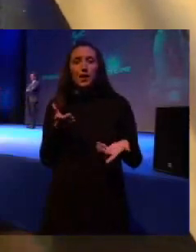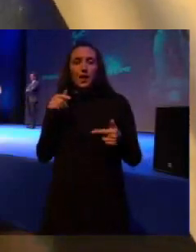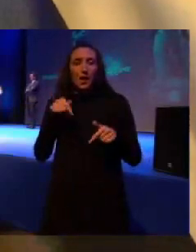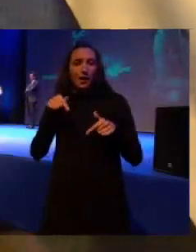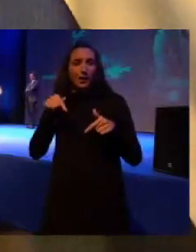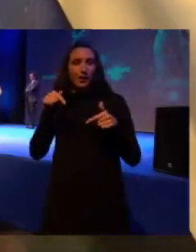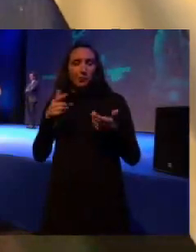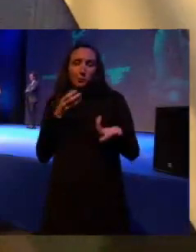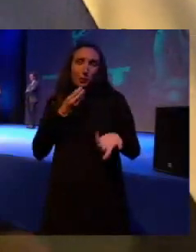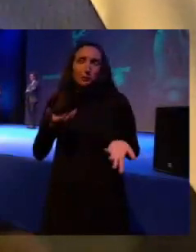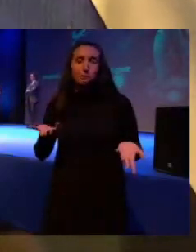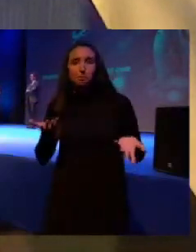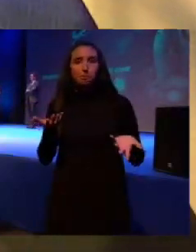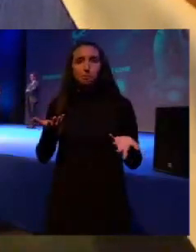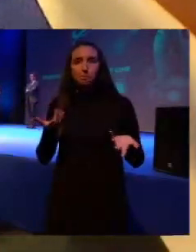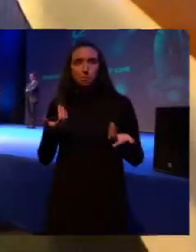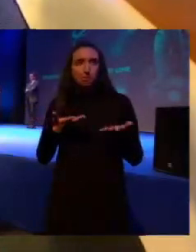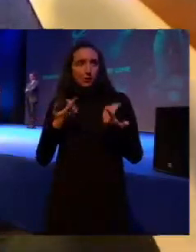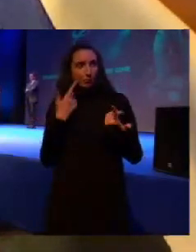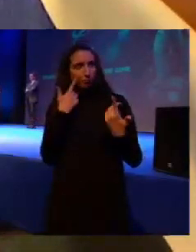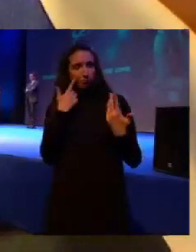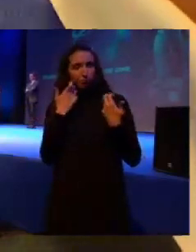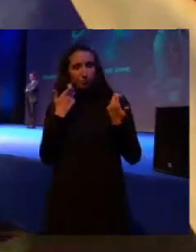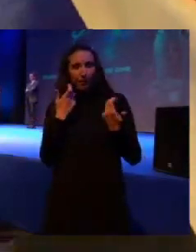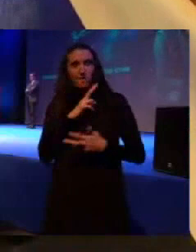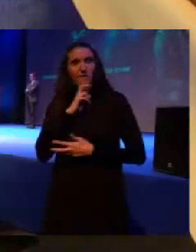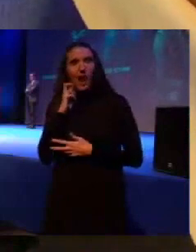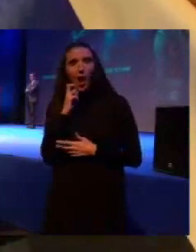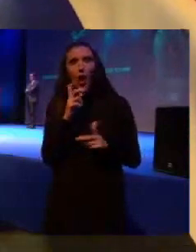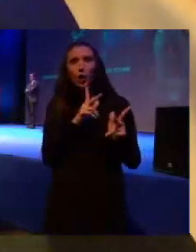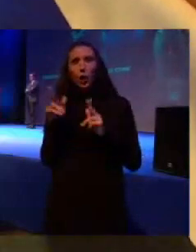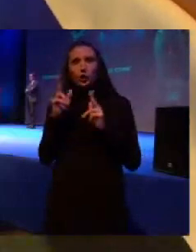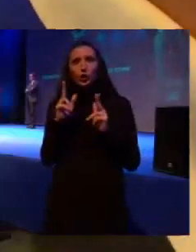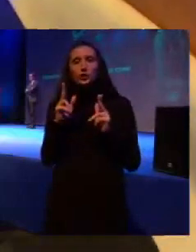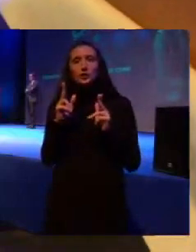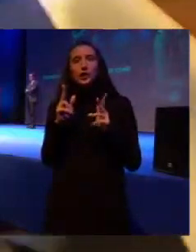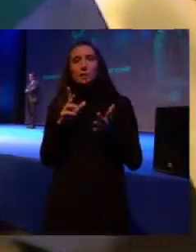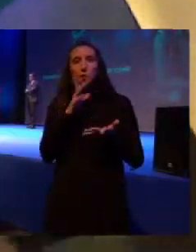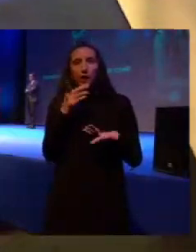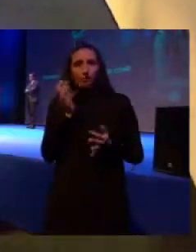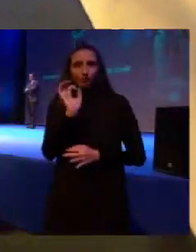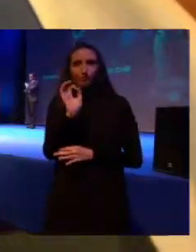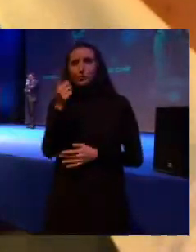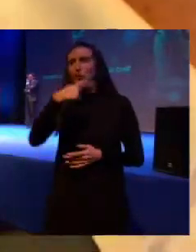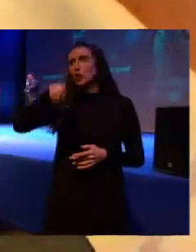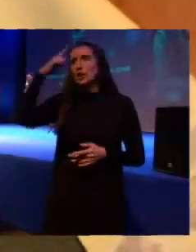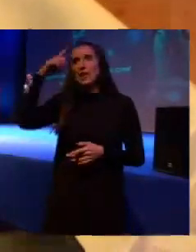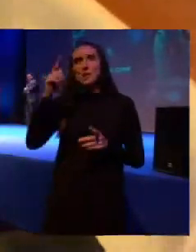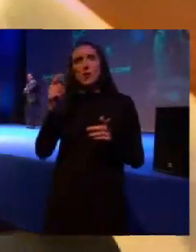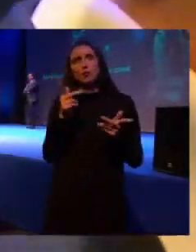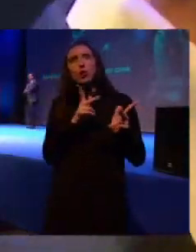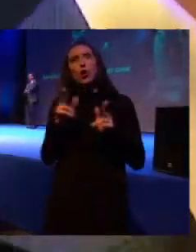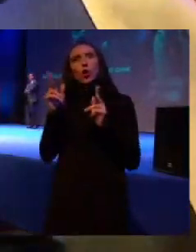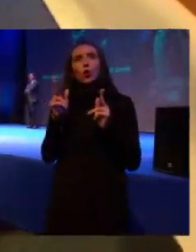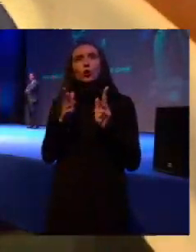en la que bueno, pues se pone, como digo, en valor el trabajo del cortometraje, porque efectivamente todos sabemos que por hoy el cortometraje no es